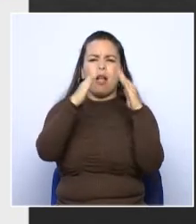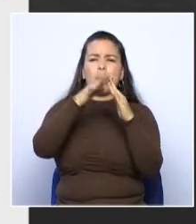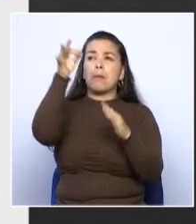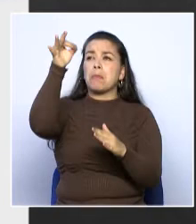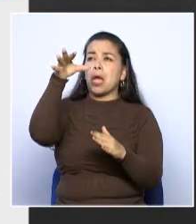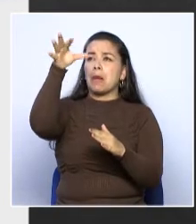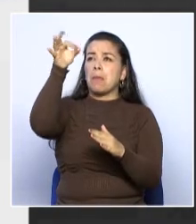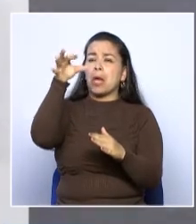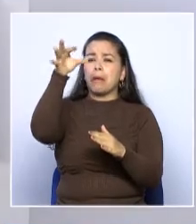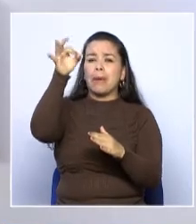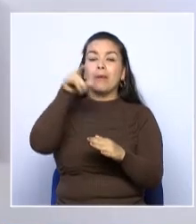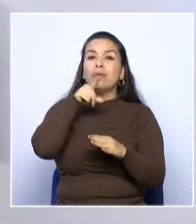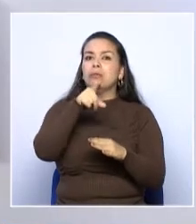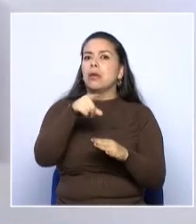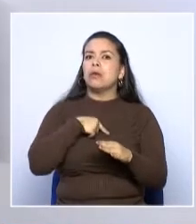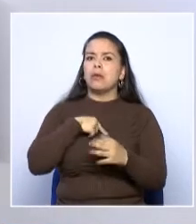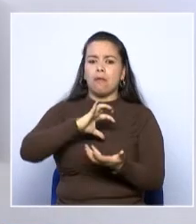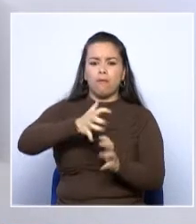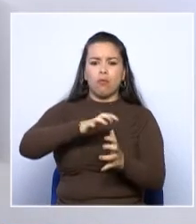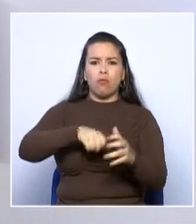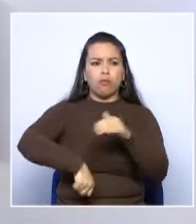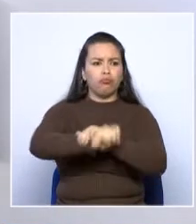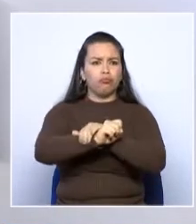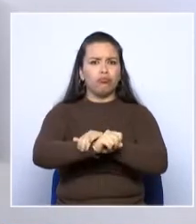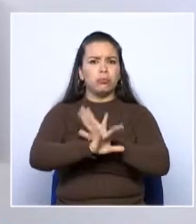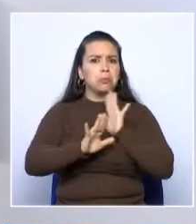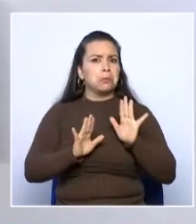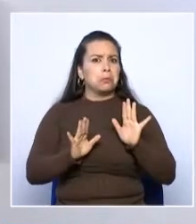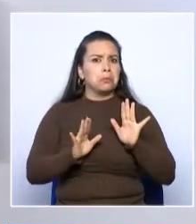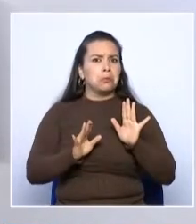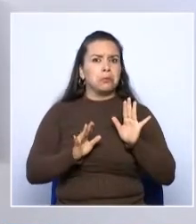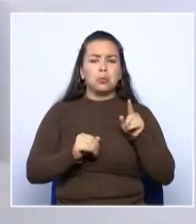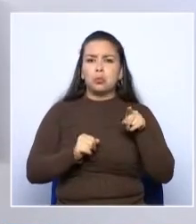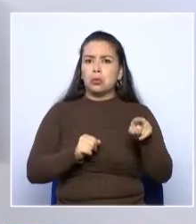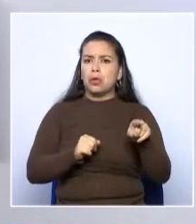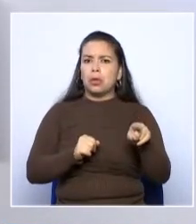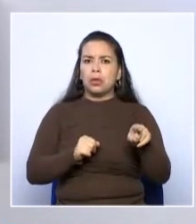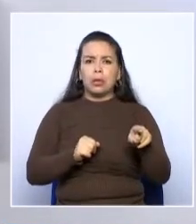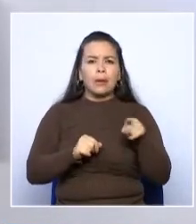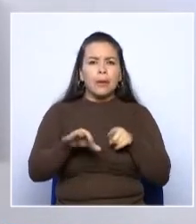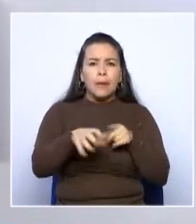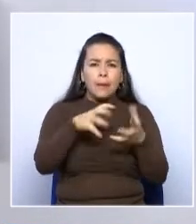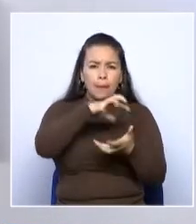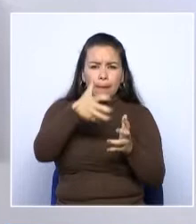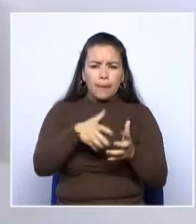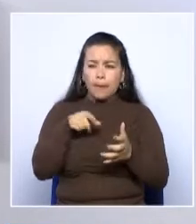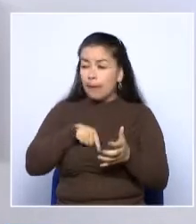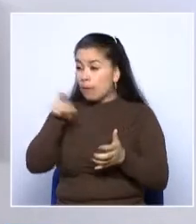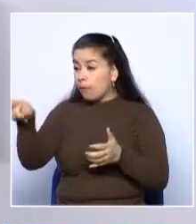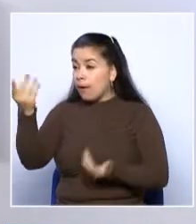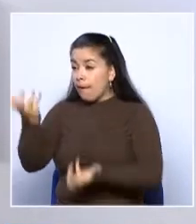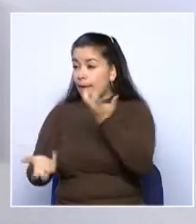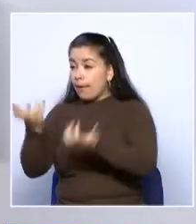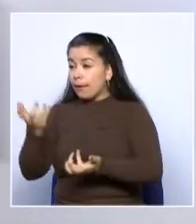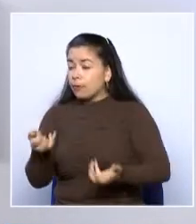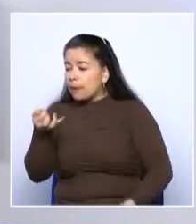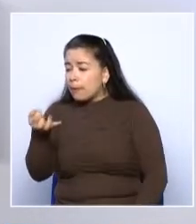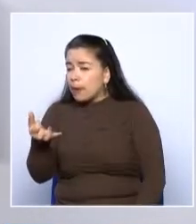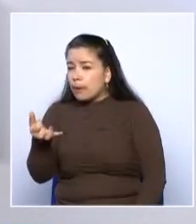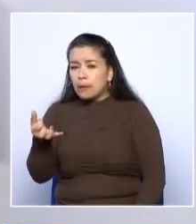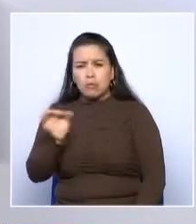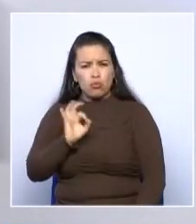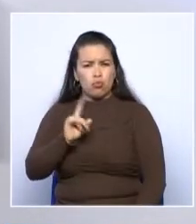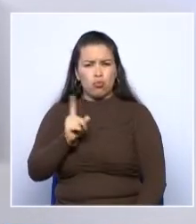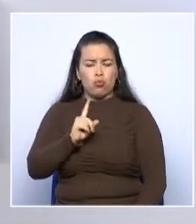de fútbol, posiblemente no se vaya a ir por el rotico que tiene en la cocina, pero si tiene un balín